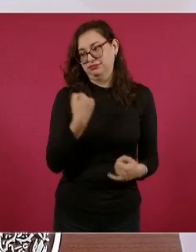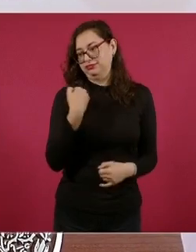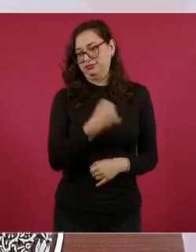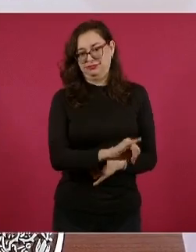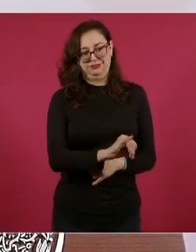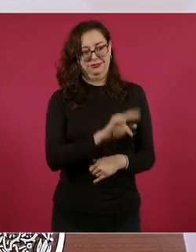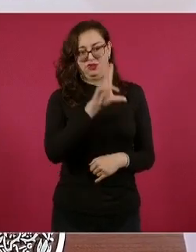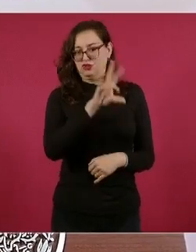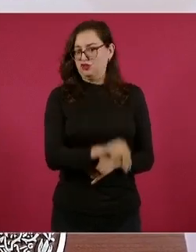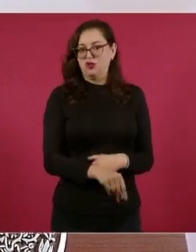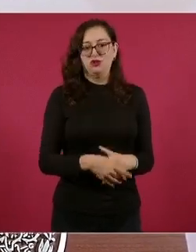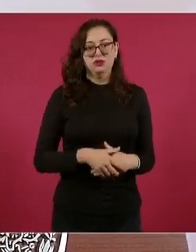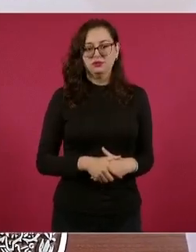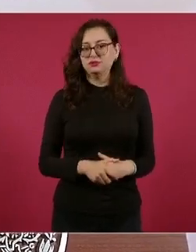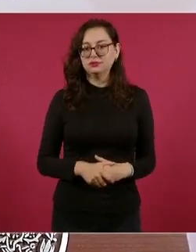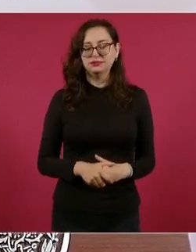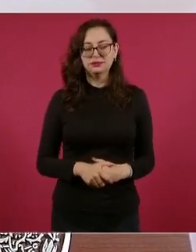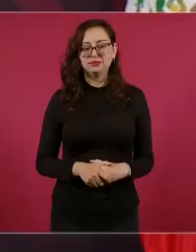no, no, no,